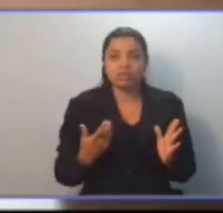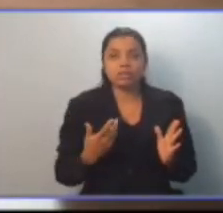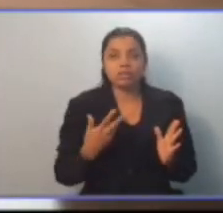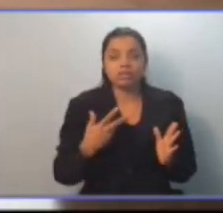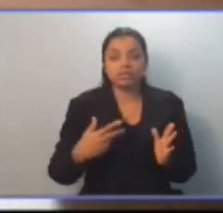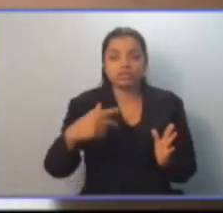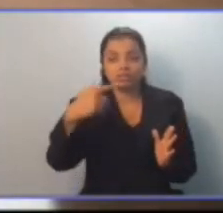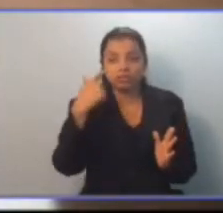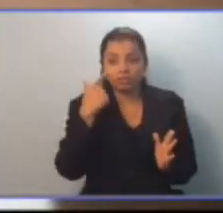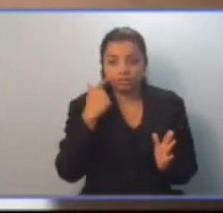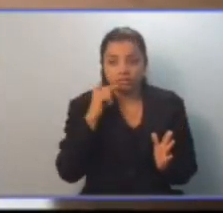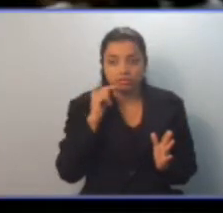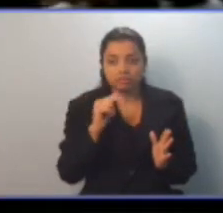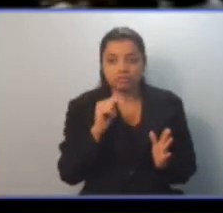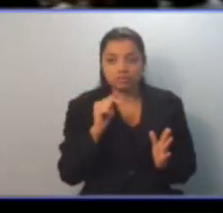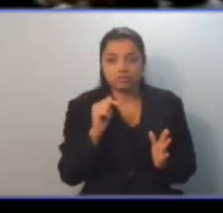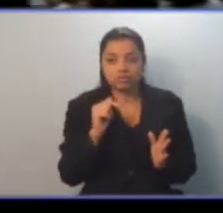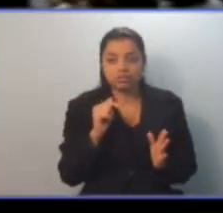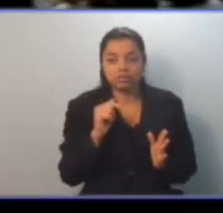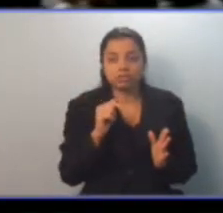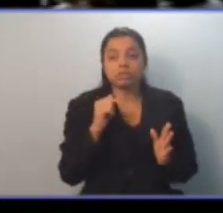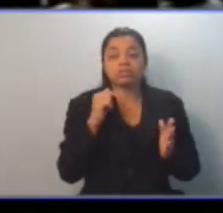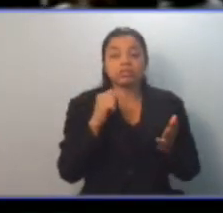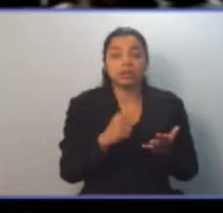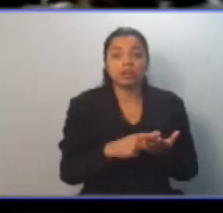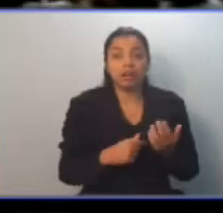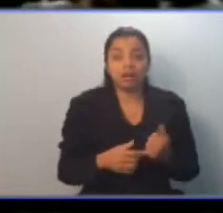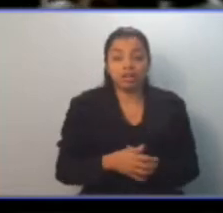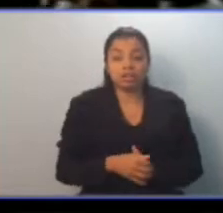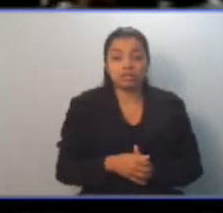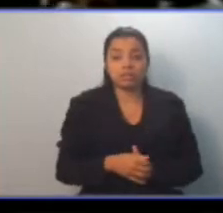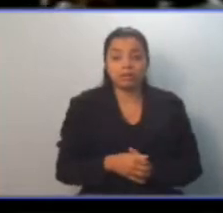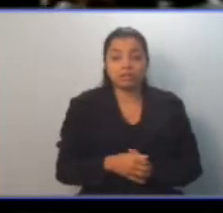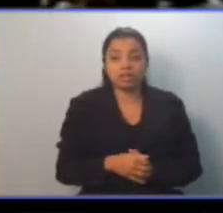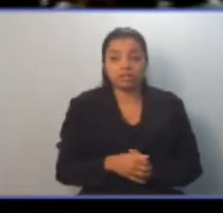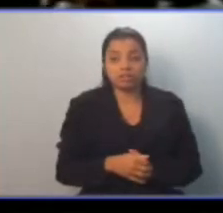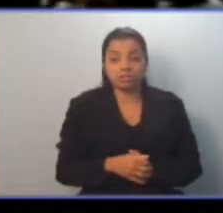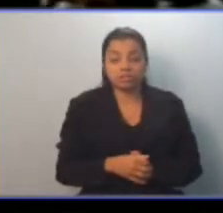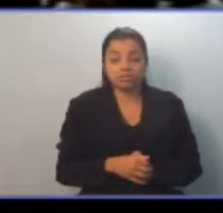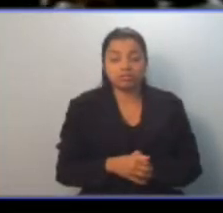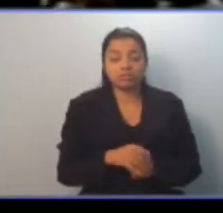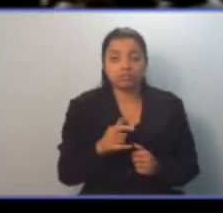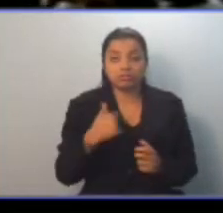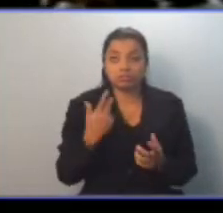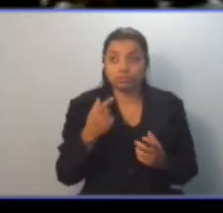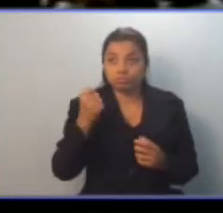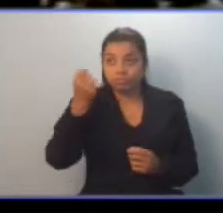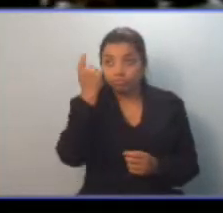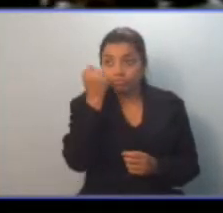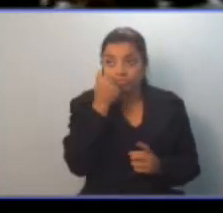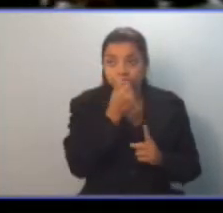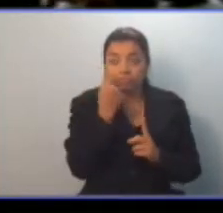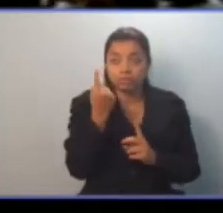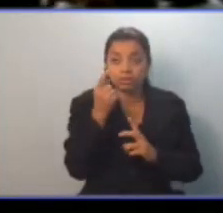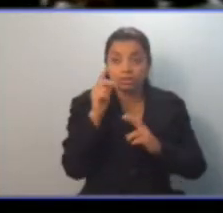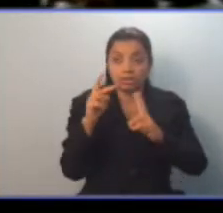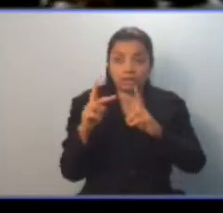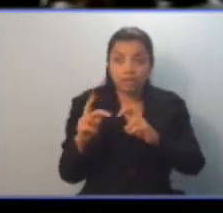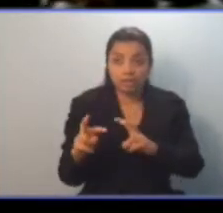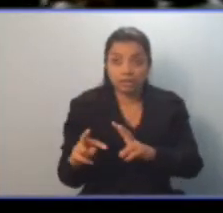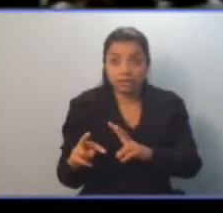esto? Precisamente para la atención a las víctimas, para las detenciones en flagrancia y los reconocimientos de cadáveres, que eso